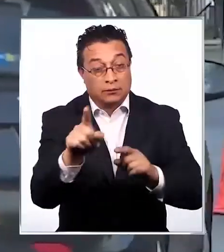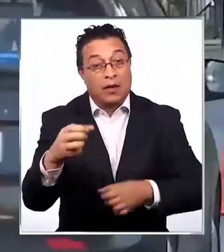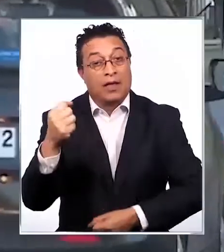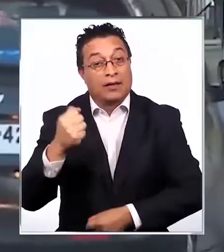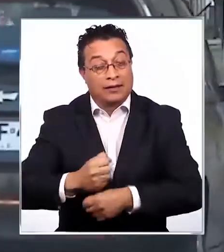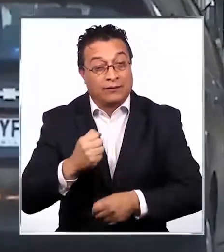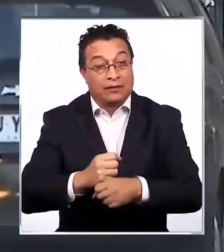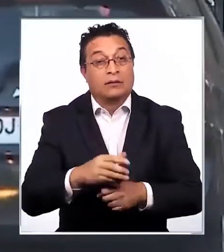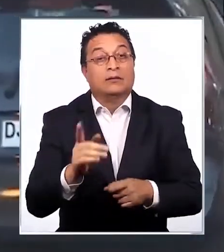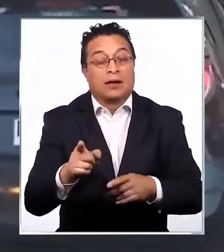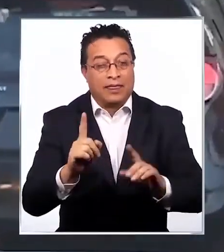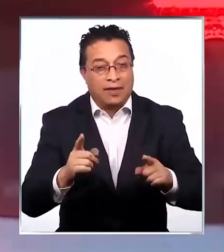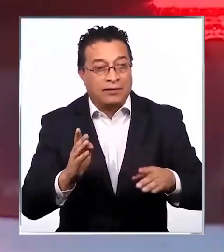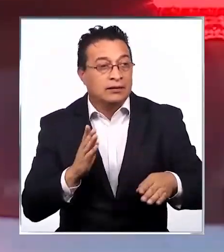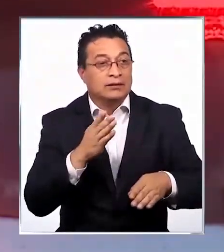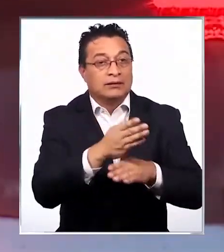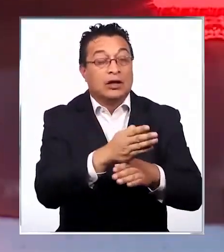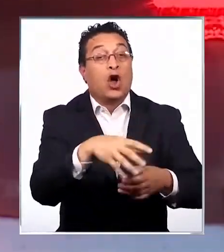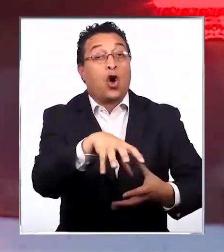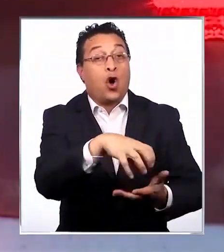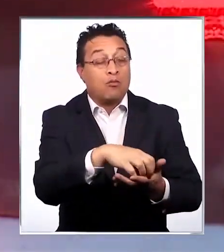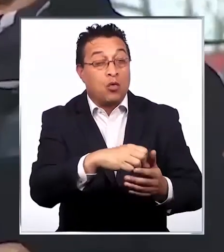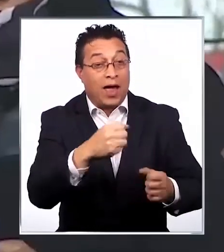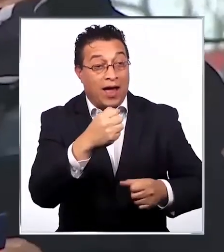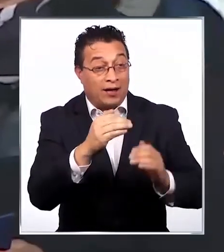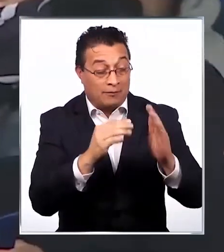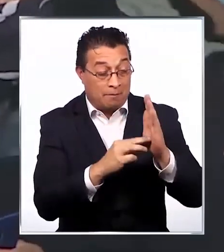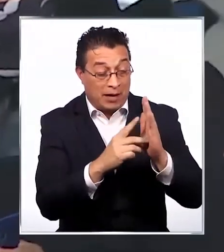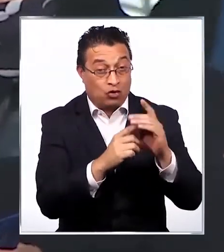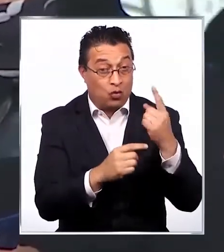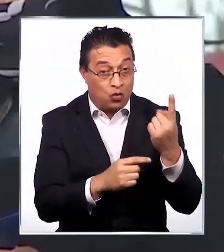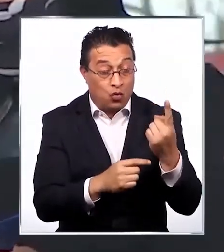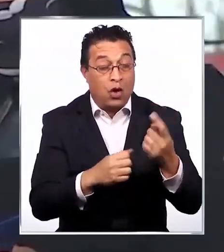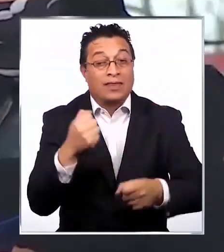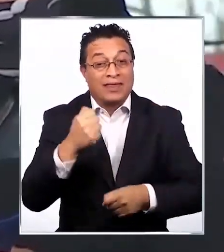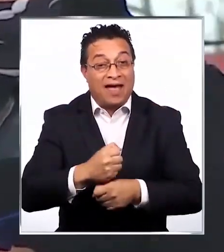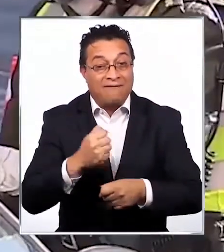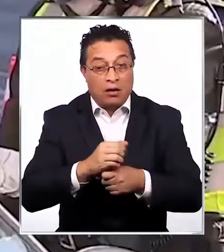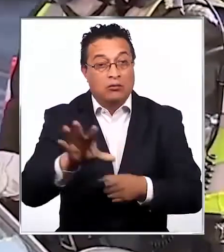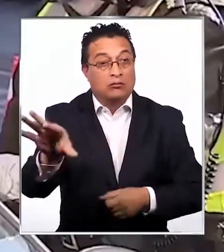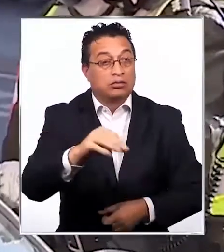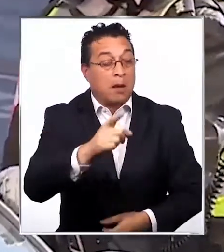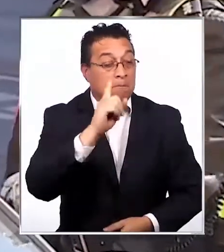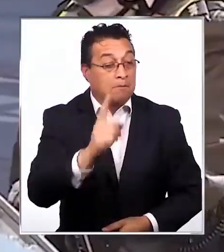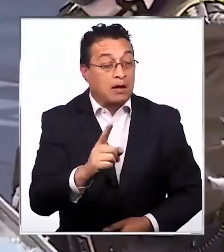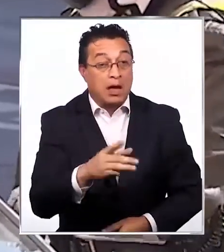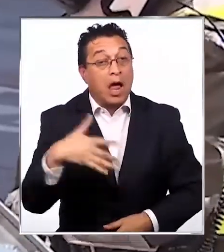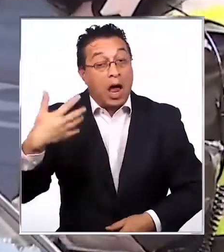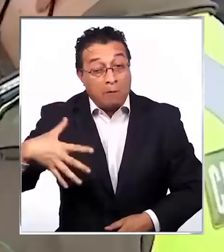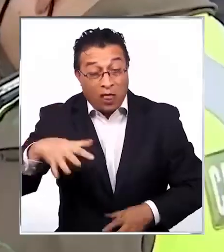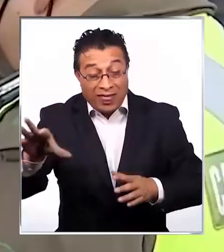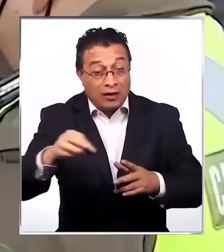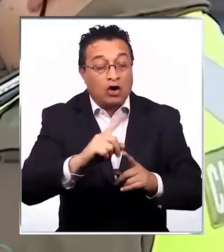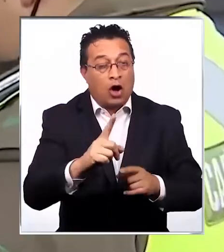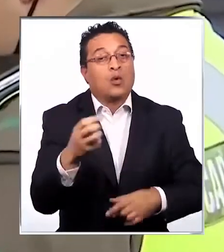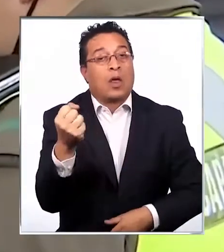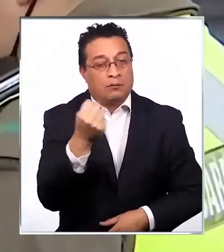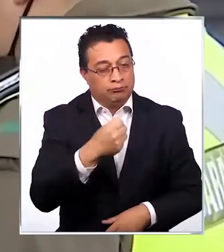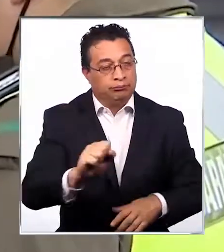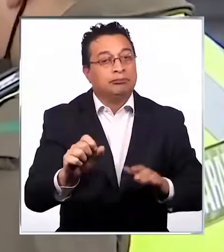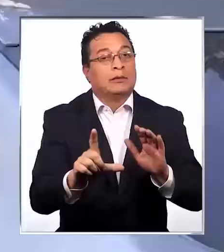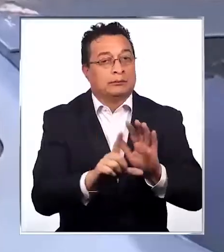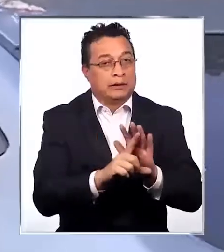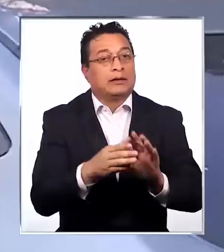empleadores que hacen ir a comunas en cuarentena a trabajar personas en trabajos que no son esenciales, que también se comete un